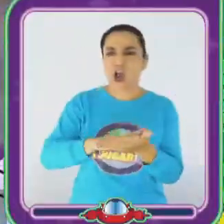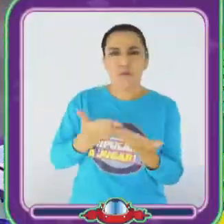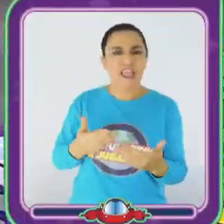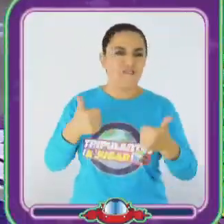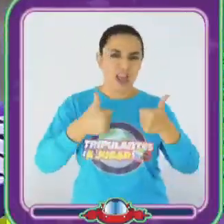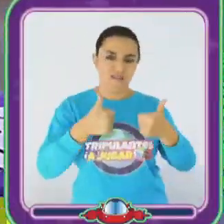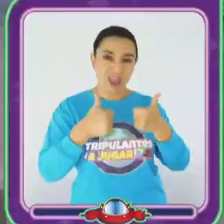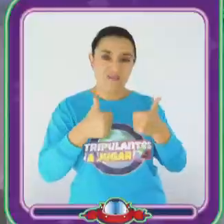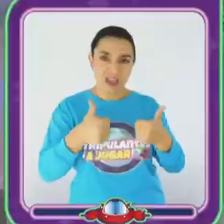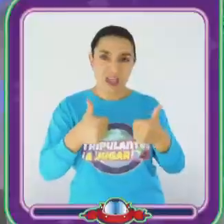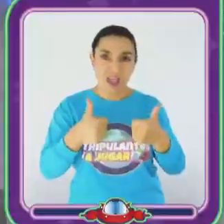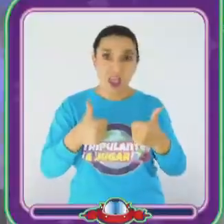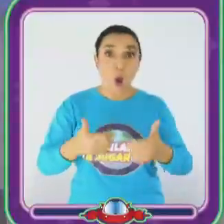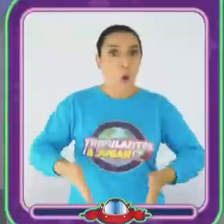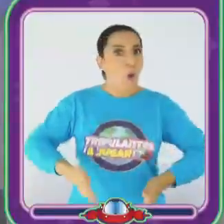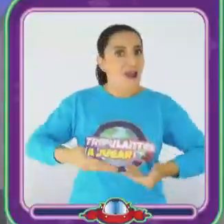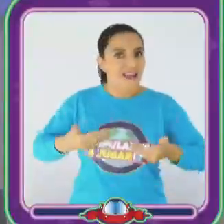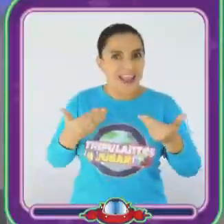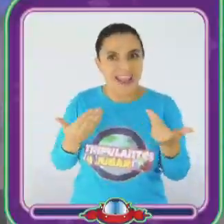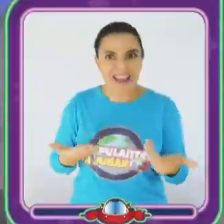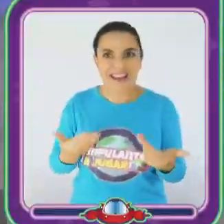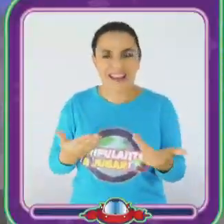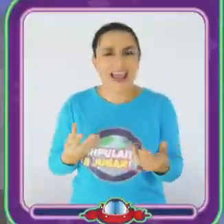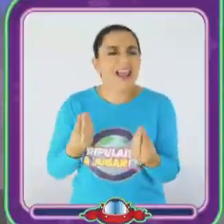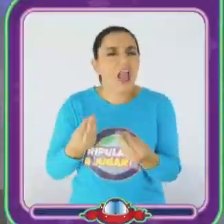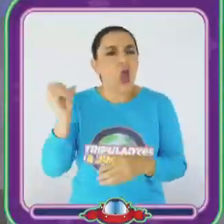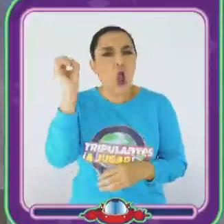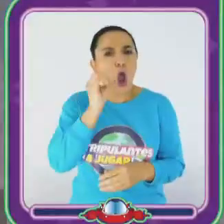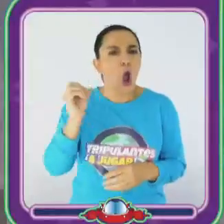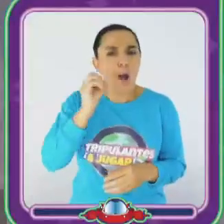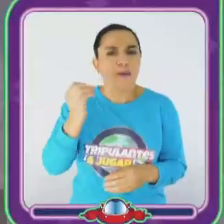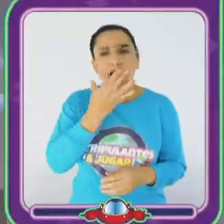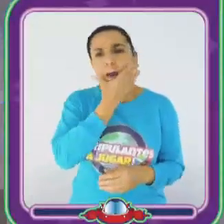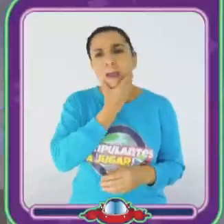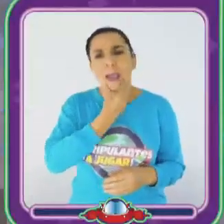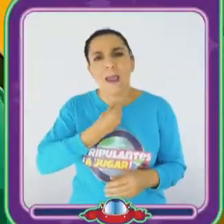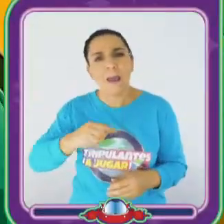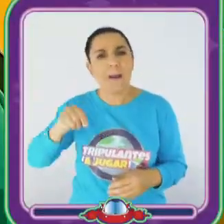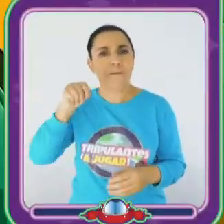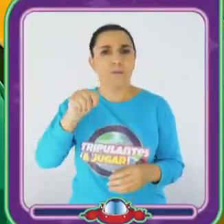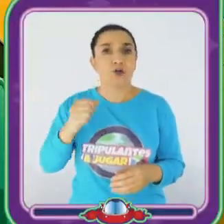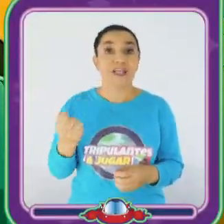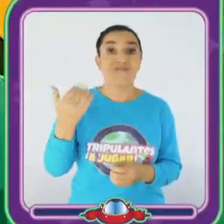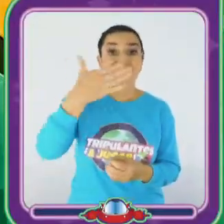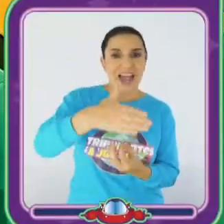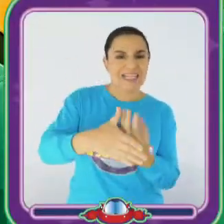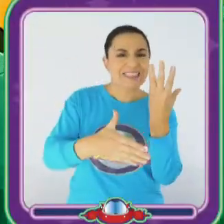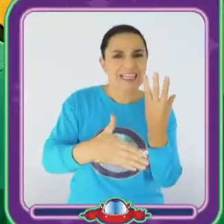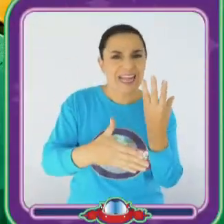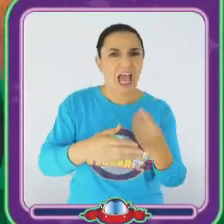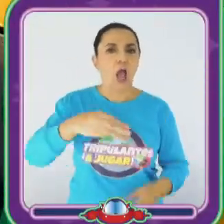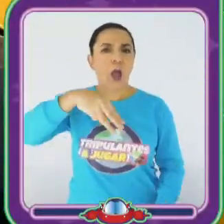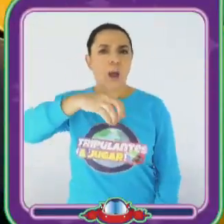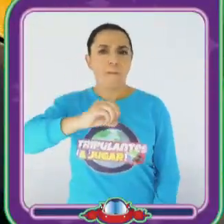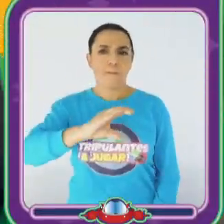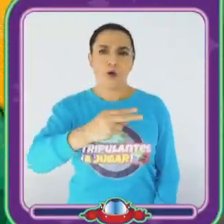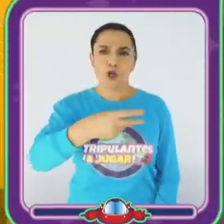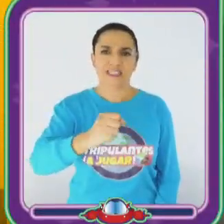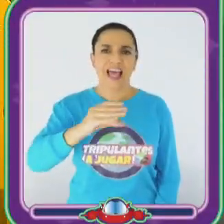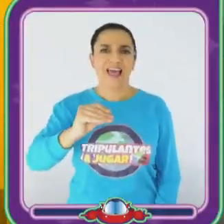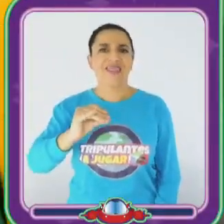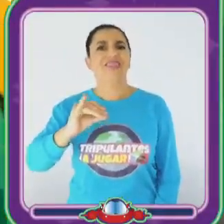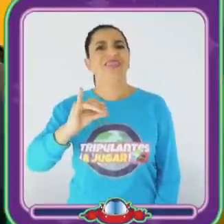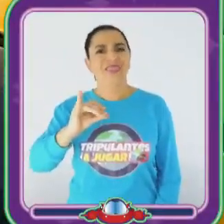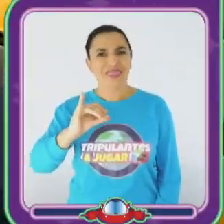están? ¡Bien! ¡Ah, cuánta energía! ¿Qué les pareció esta hermosa ballena que acabamos de ver, Mocha Dick?